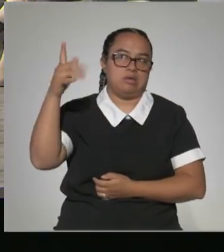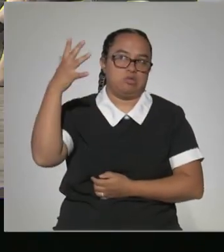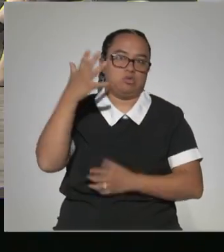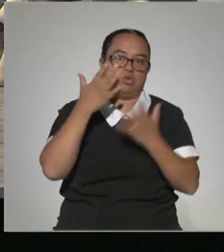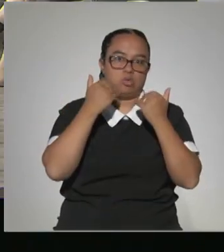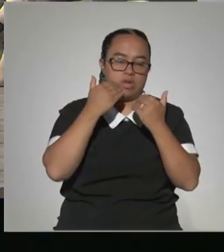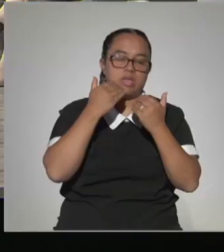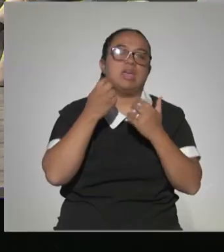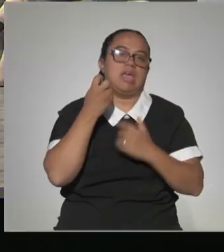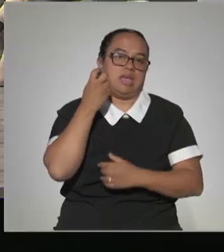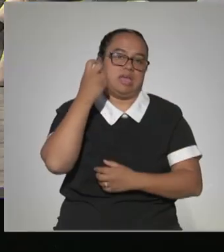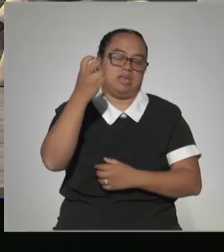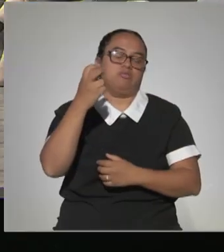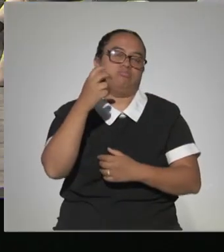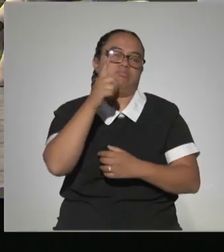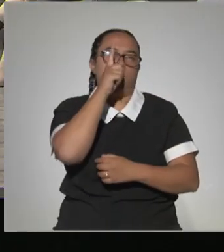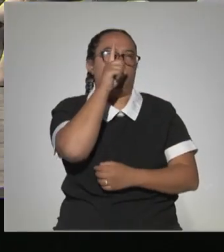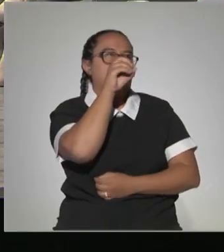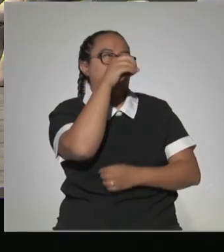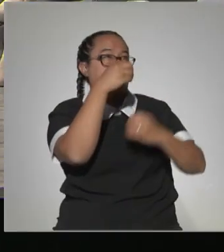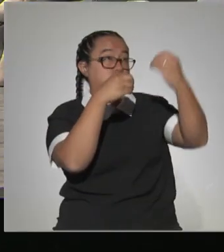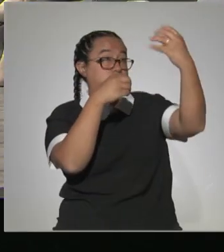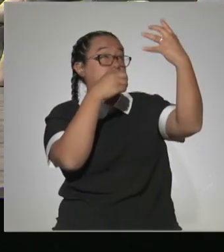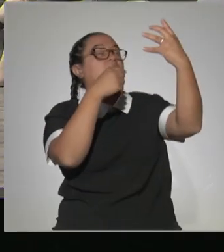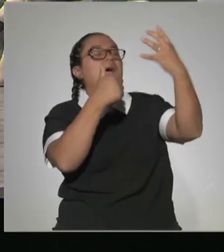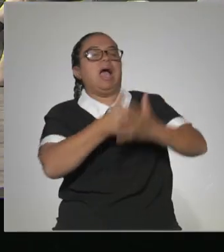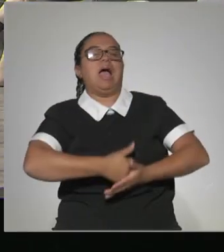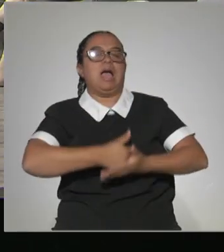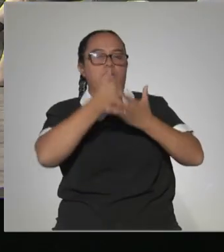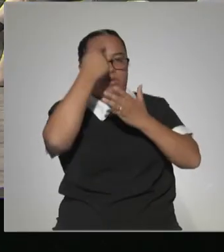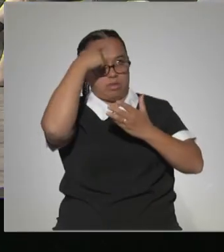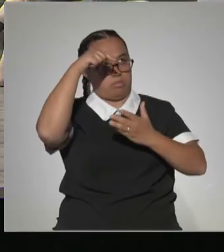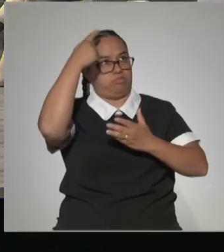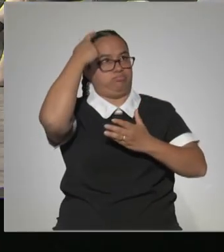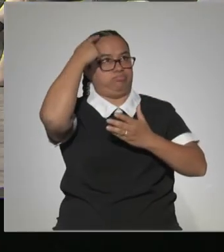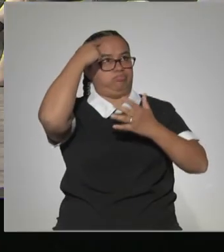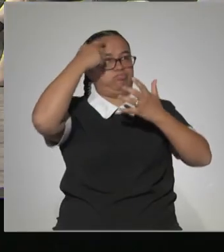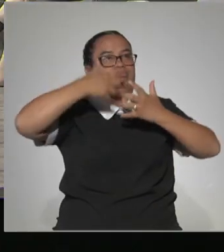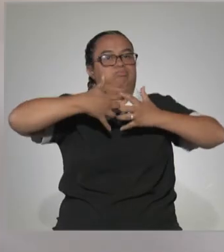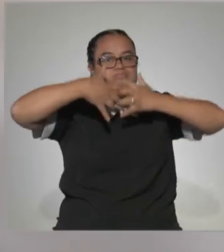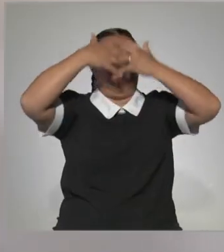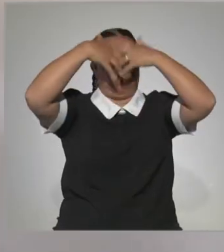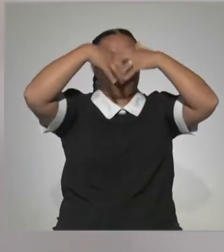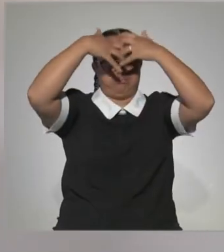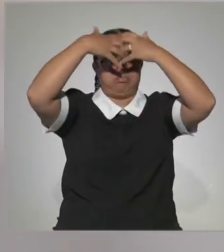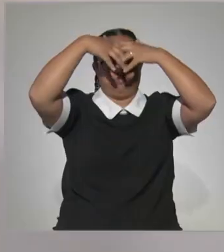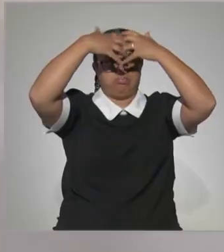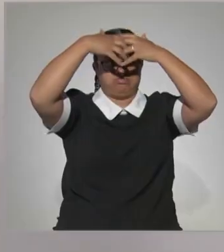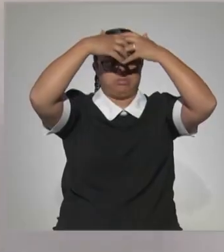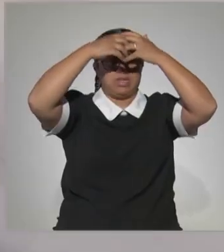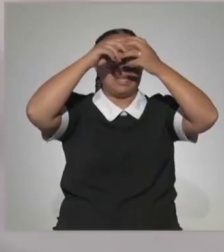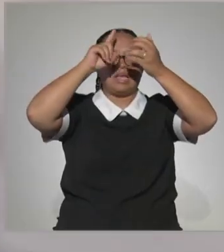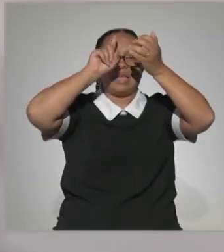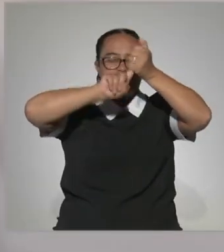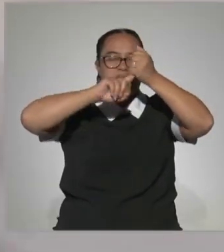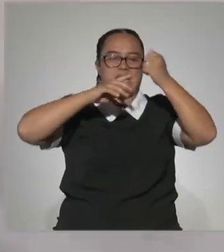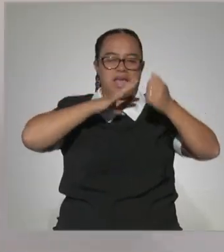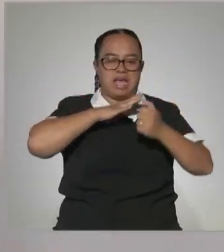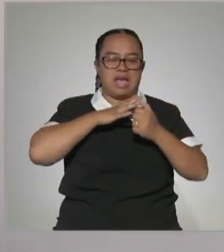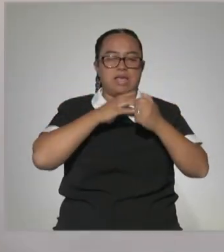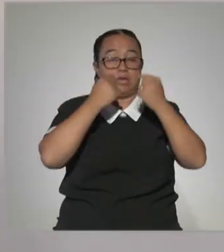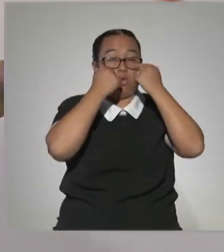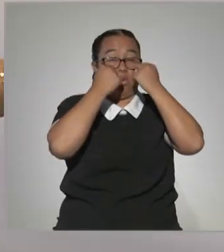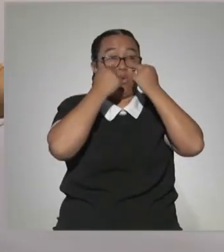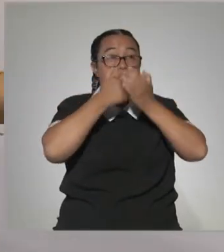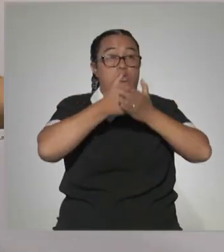esa luz del sol actúa como un mensaje en unas células que tenemos en los